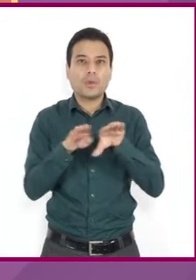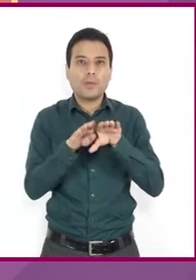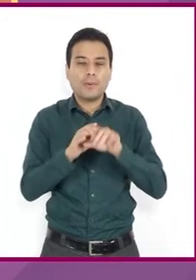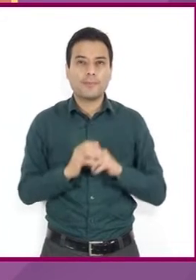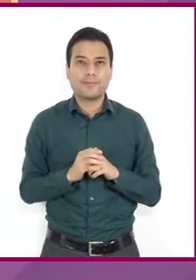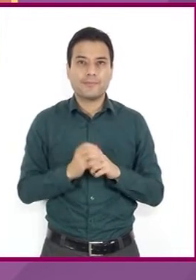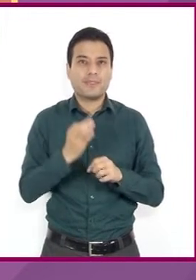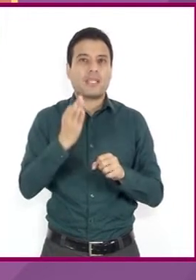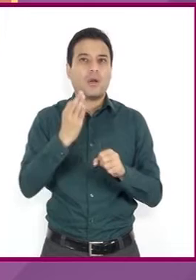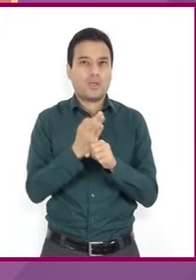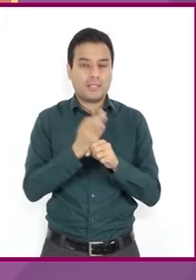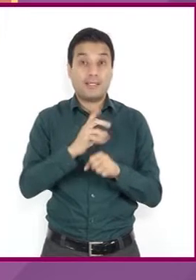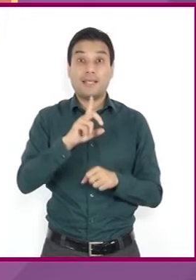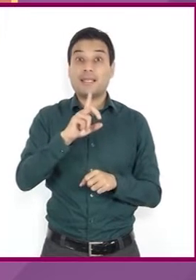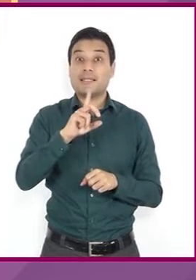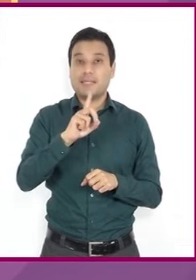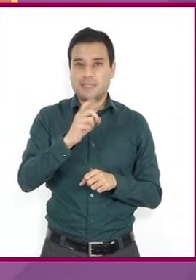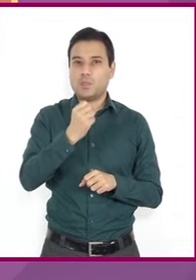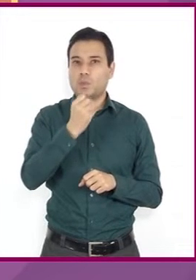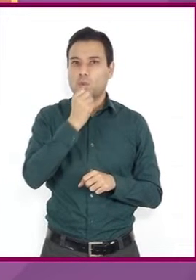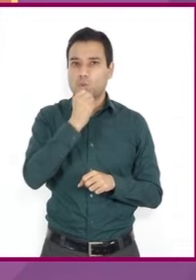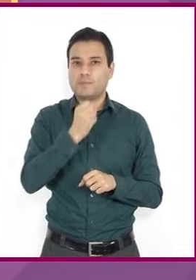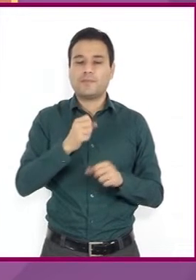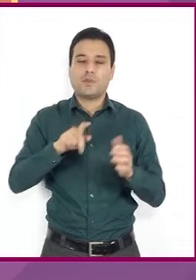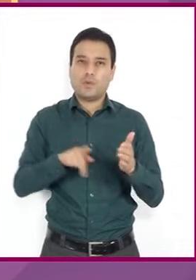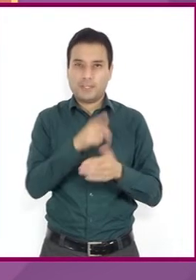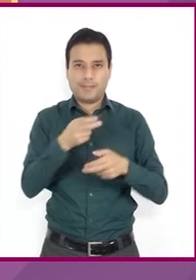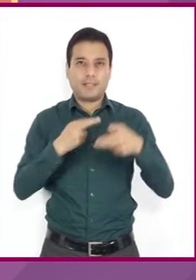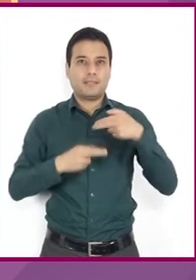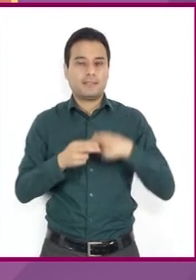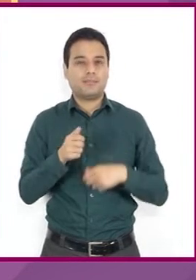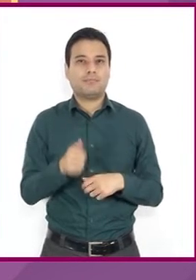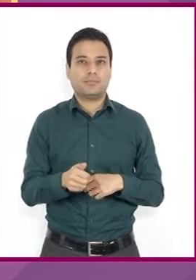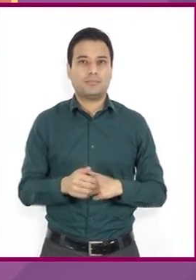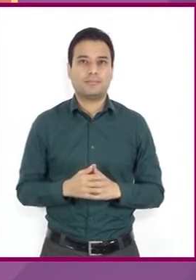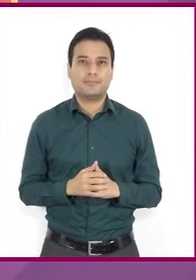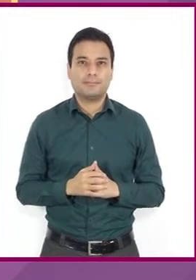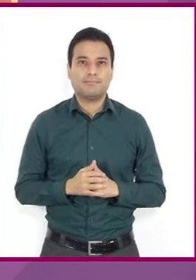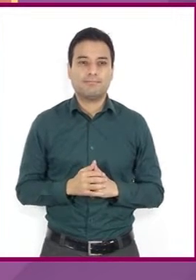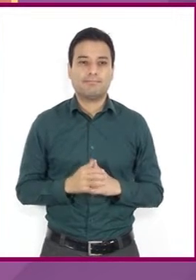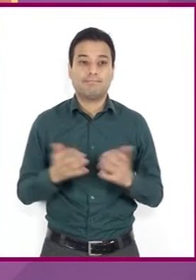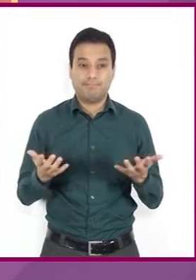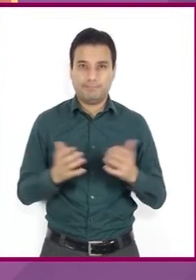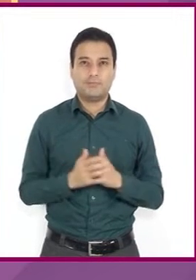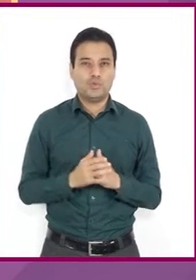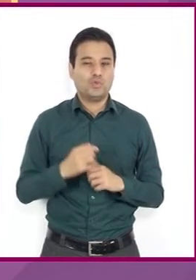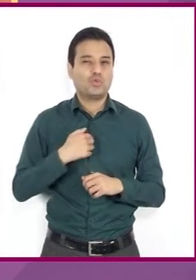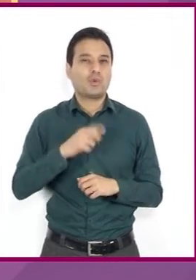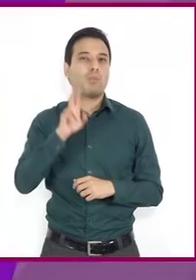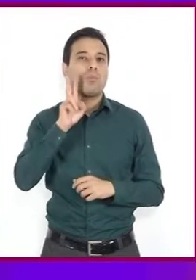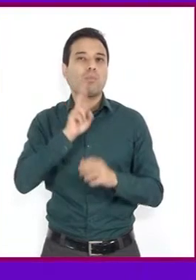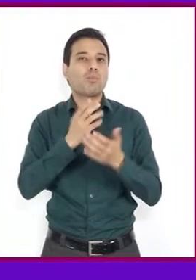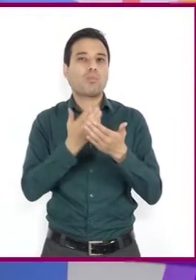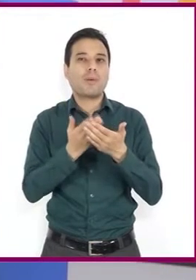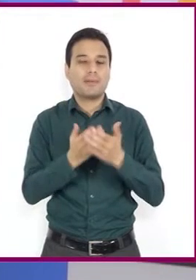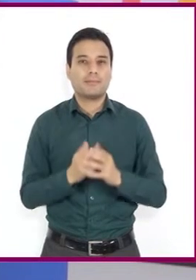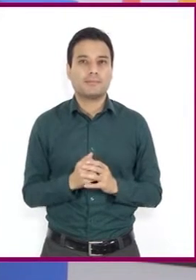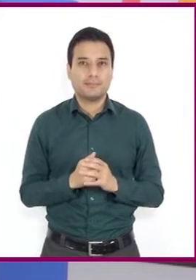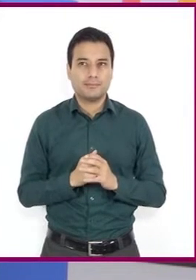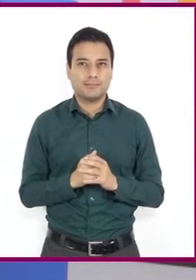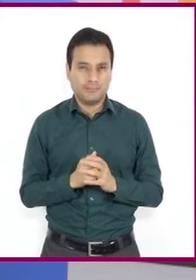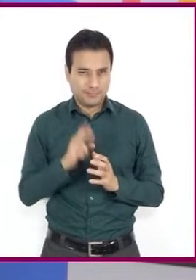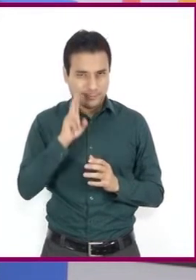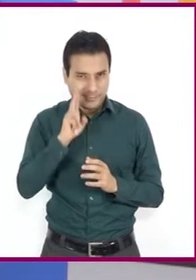que retrocedamos 30 segundos, dijo, oprimiendo un botón. He comprobado. Como